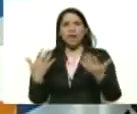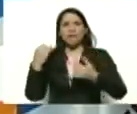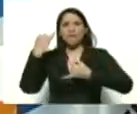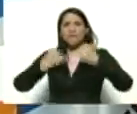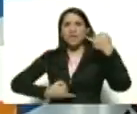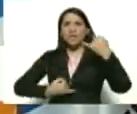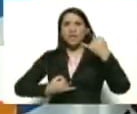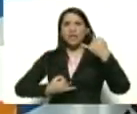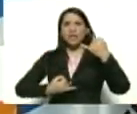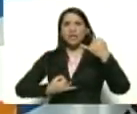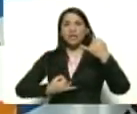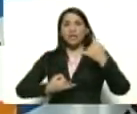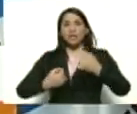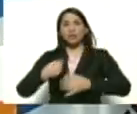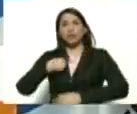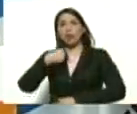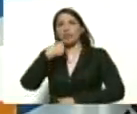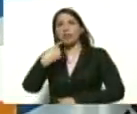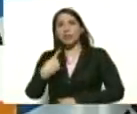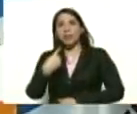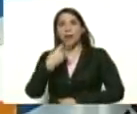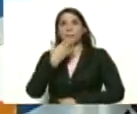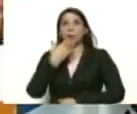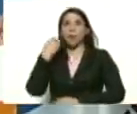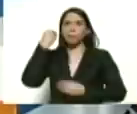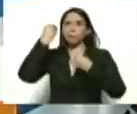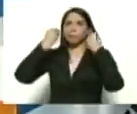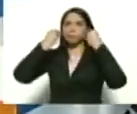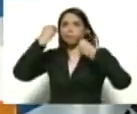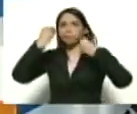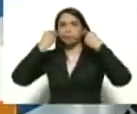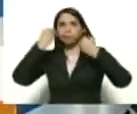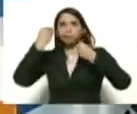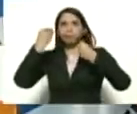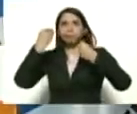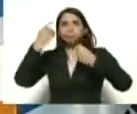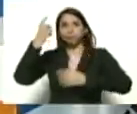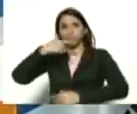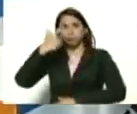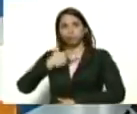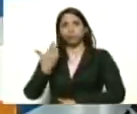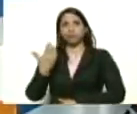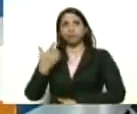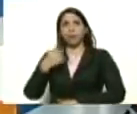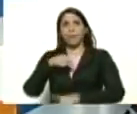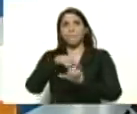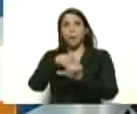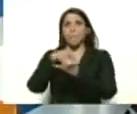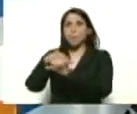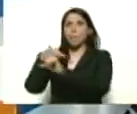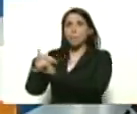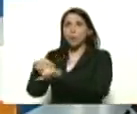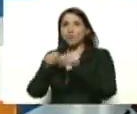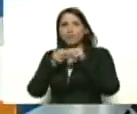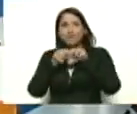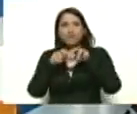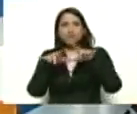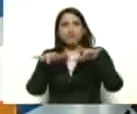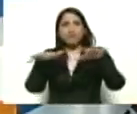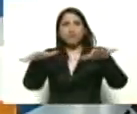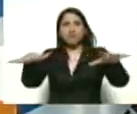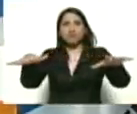yo diría prácticamente, convicto y confeso, de lesionar, de contagiar,